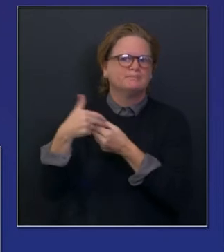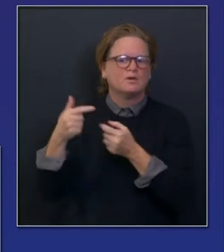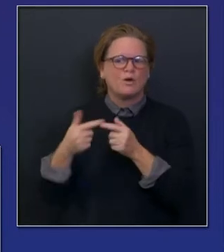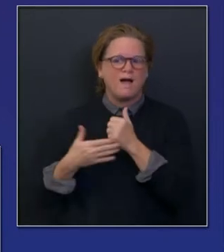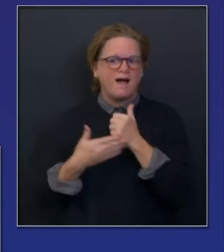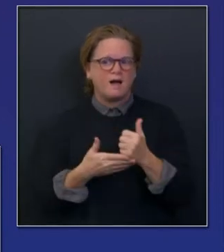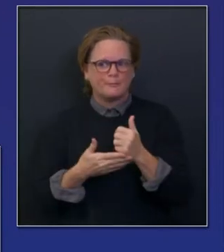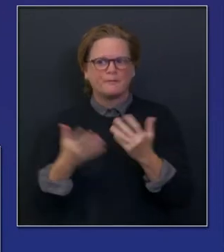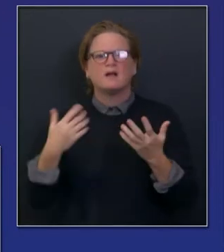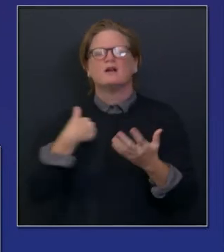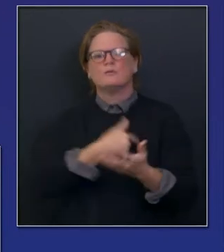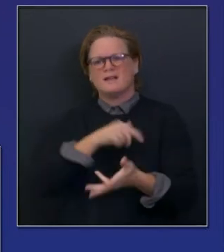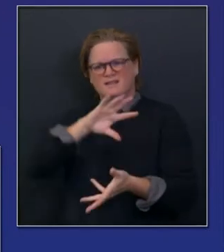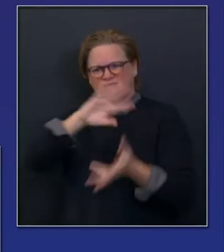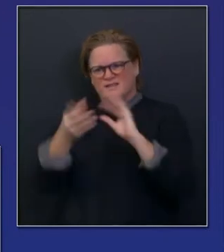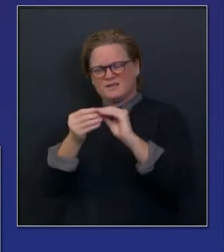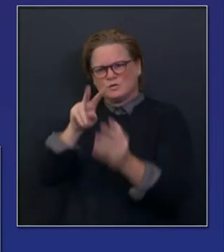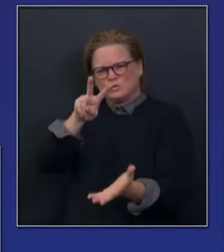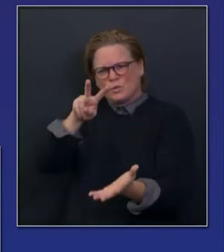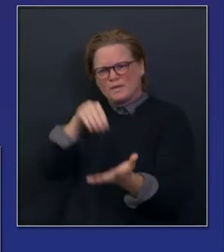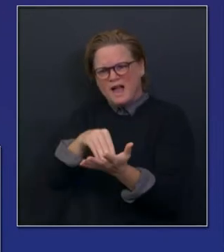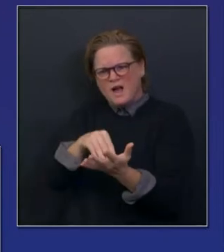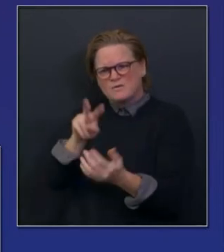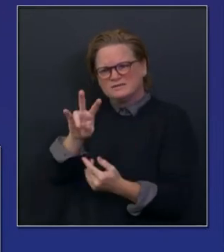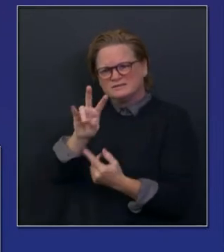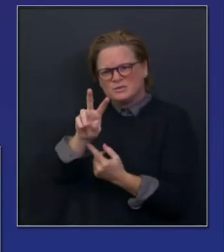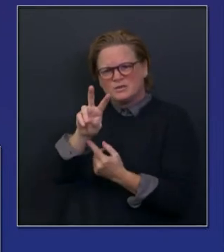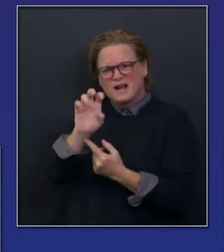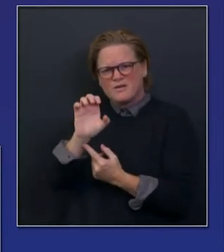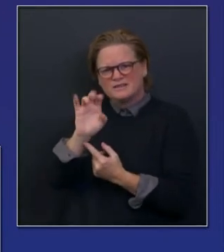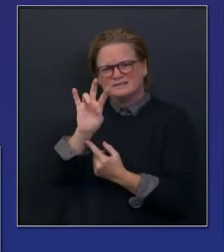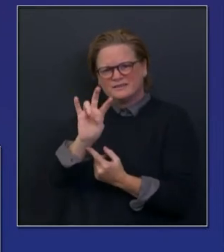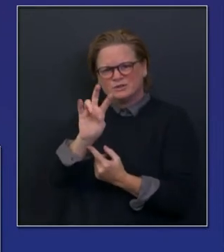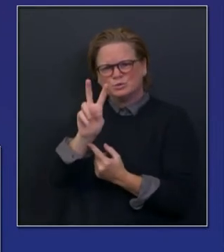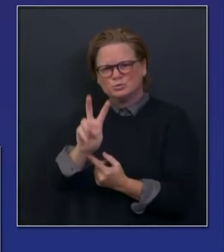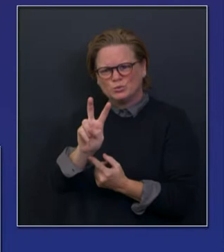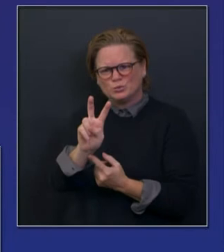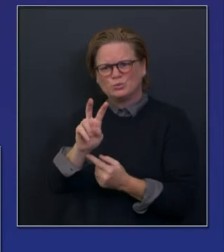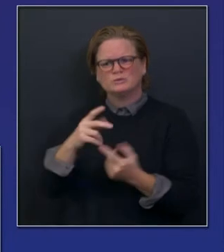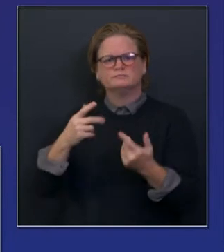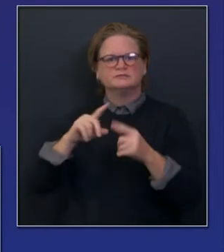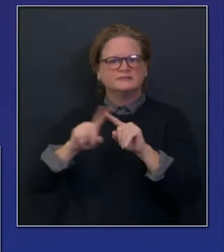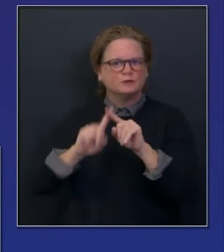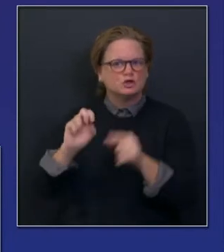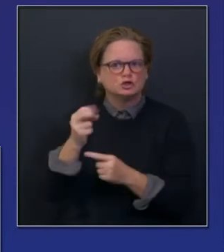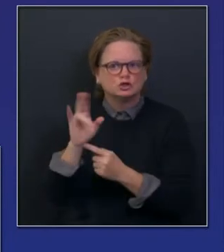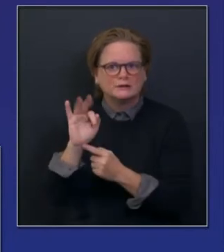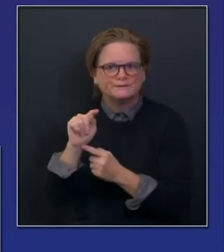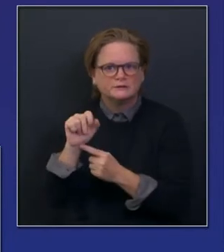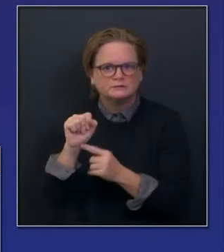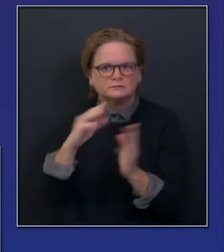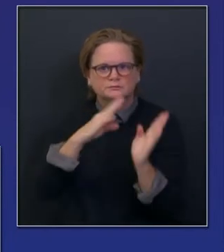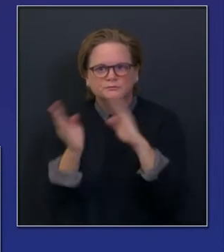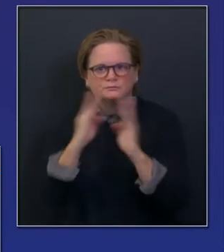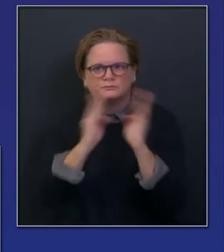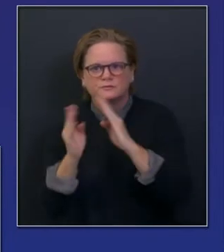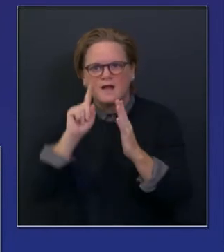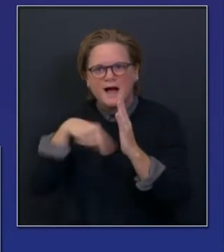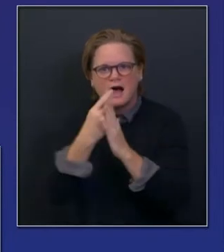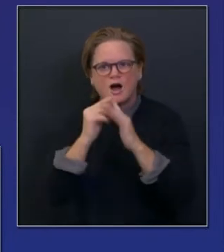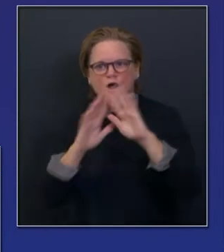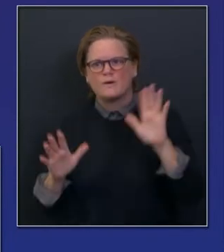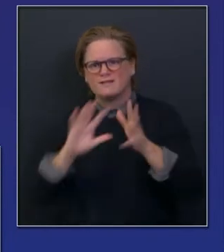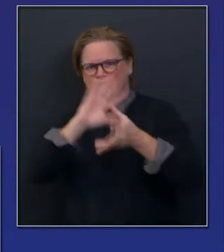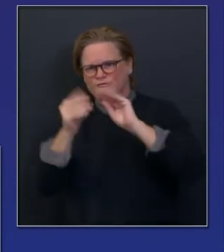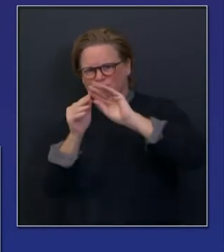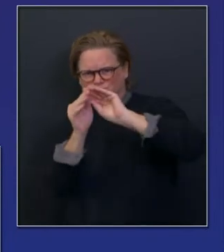143 instalaciones a lo ancho del estado. El programa CalVet, pueden ver Sleep Train. Ahí también